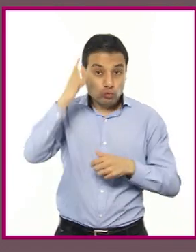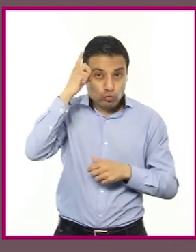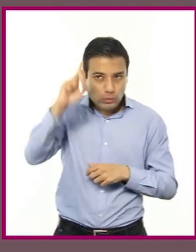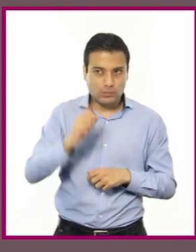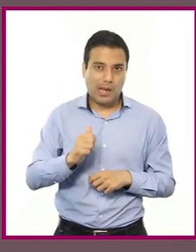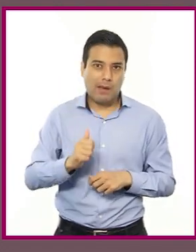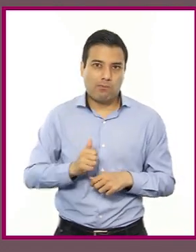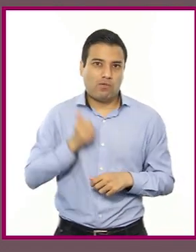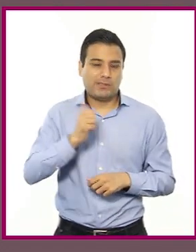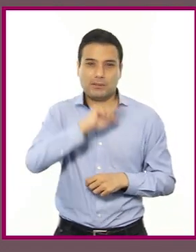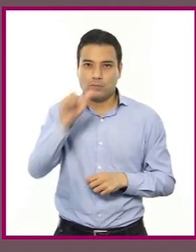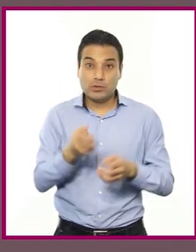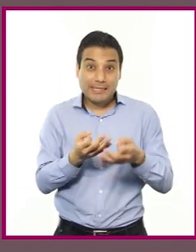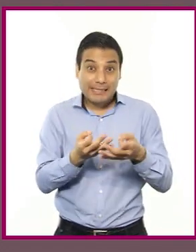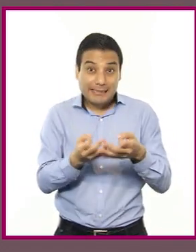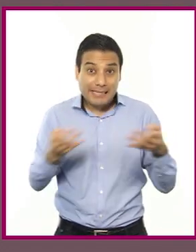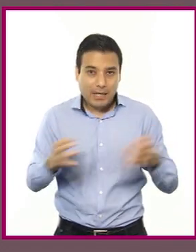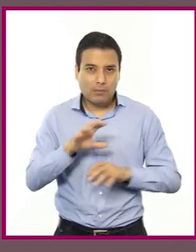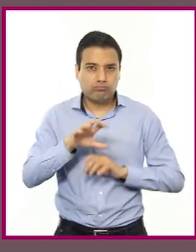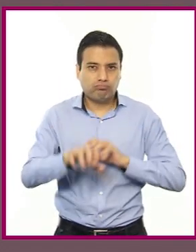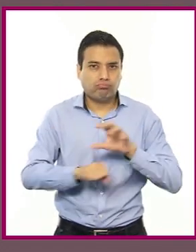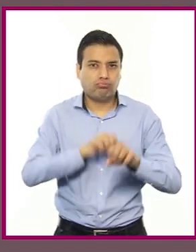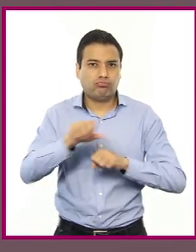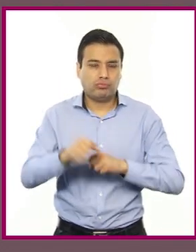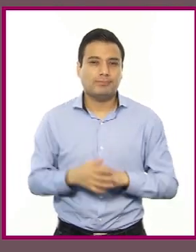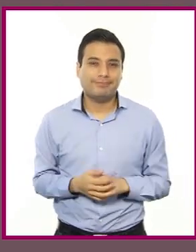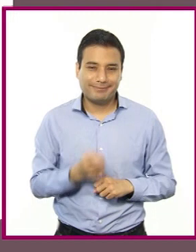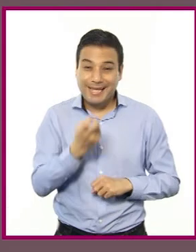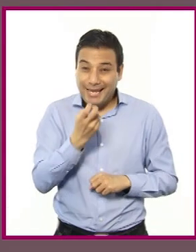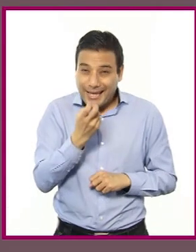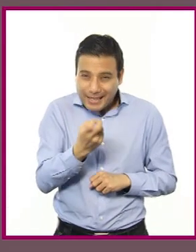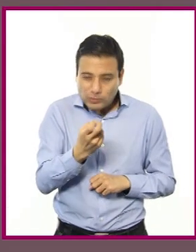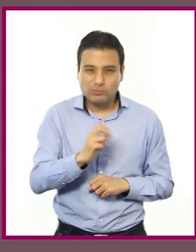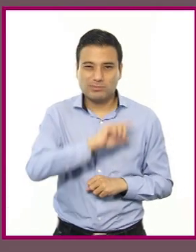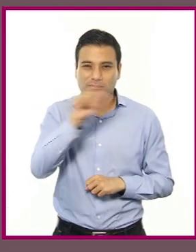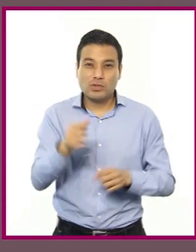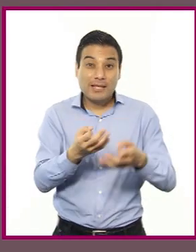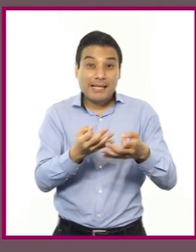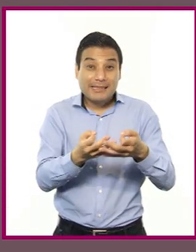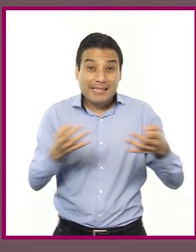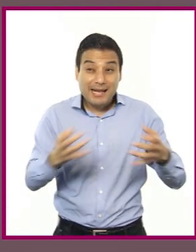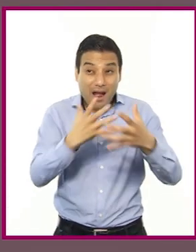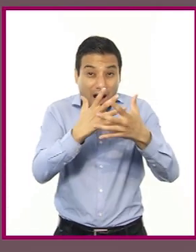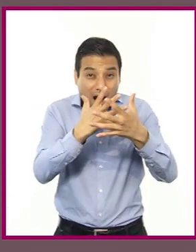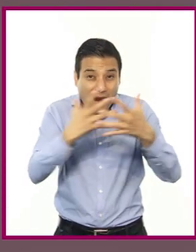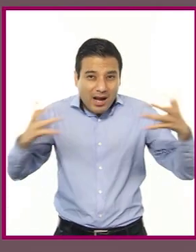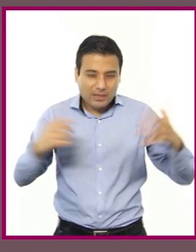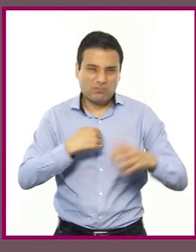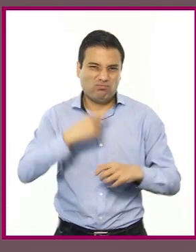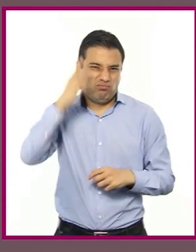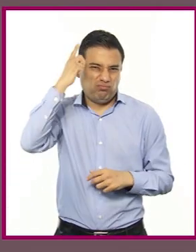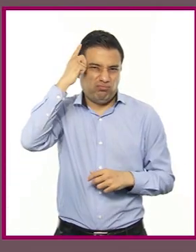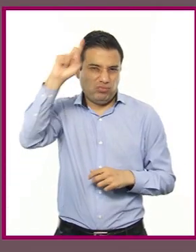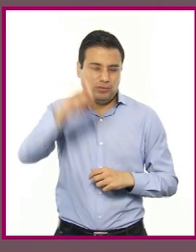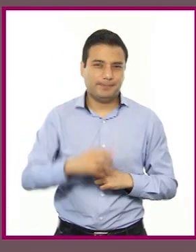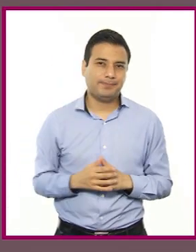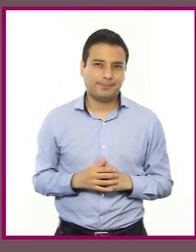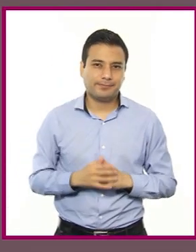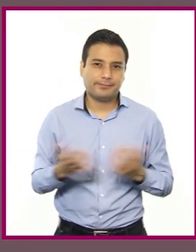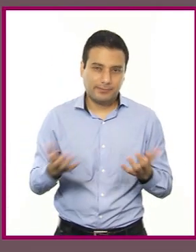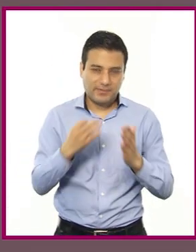acaparamiento de tierras, lo que reavivó el latifundismo. Lo anterior contrastó con la falta de apoyo a